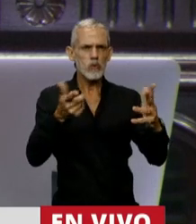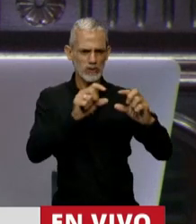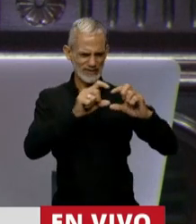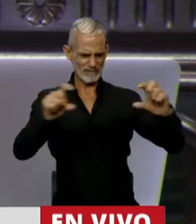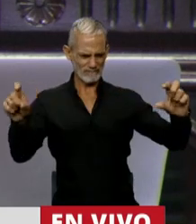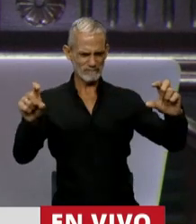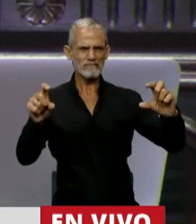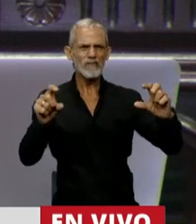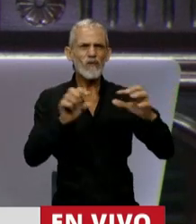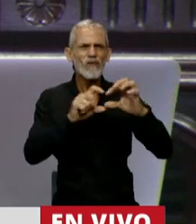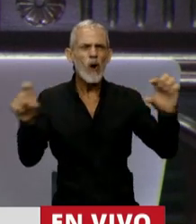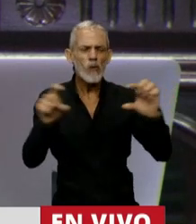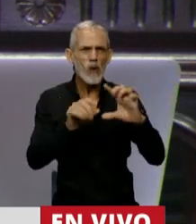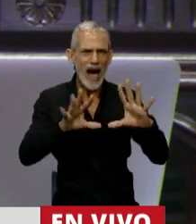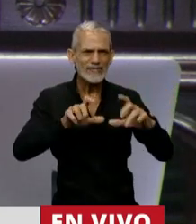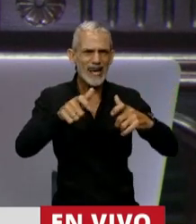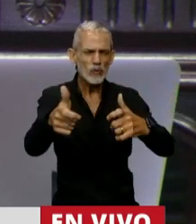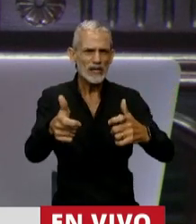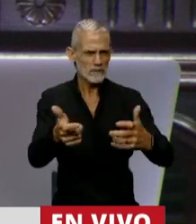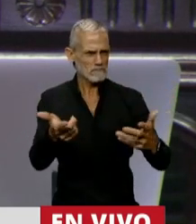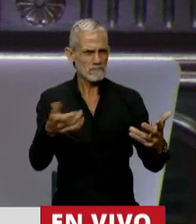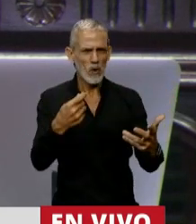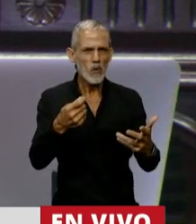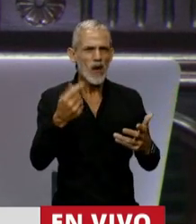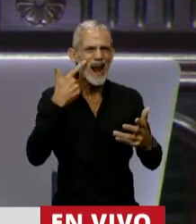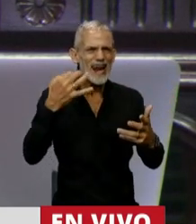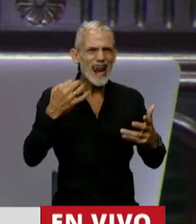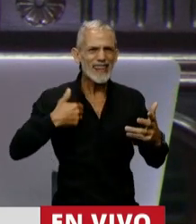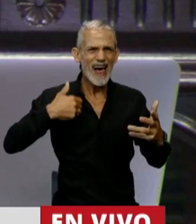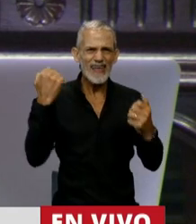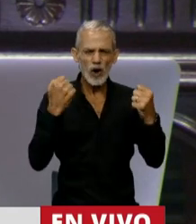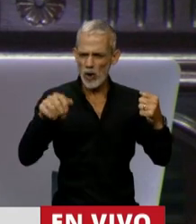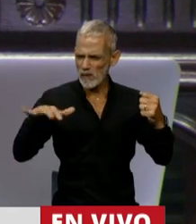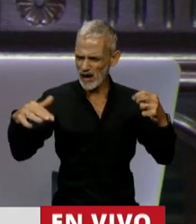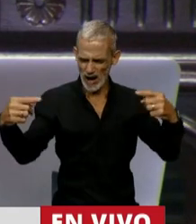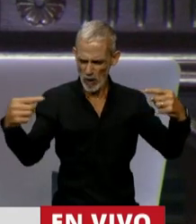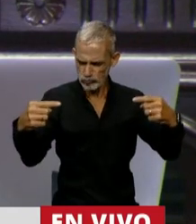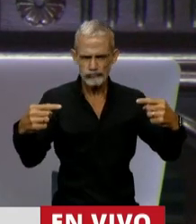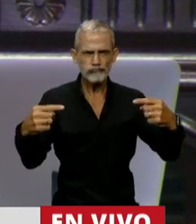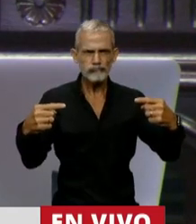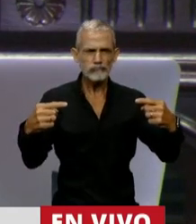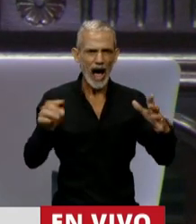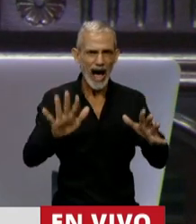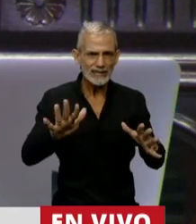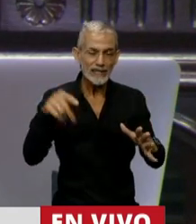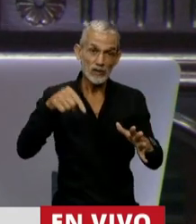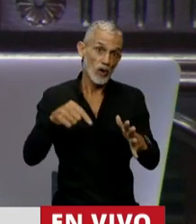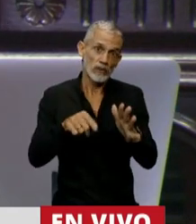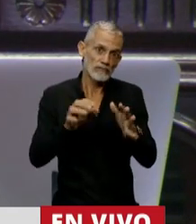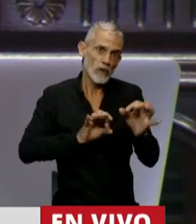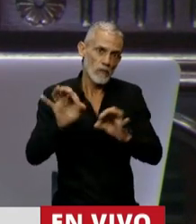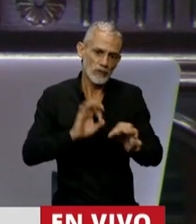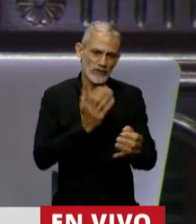y descontextualizada precisamente de la realidad económica argentina como la que hoy se